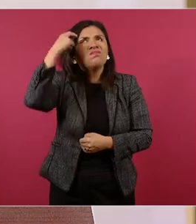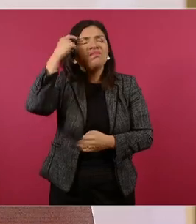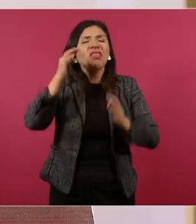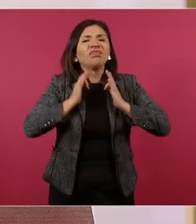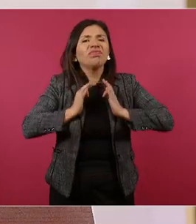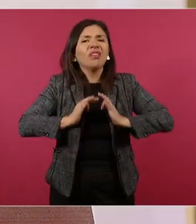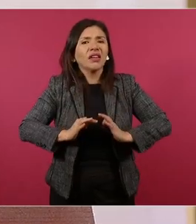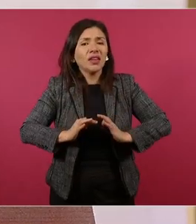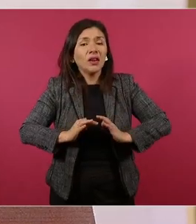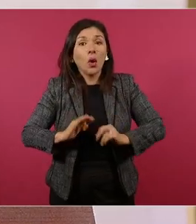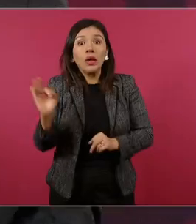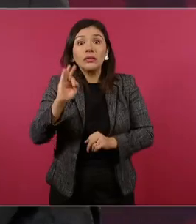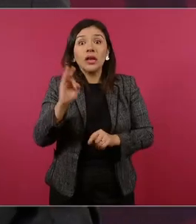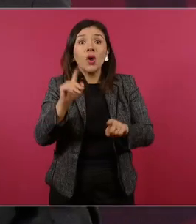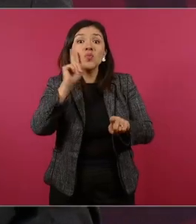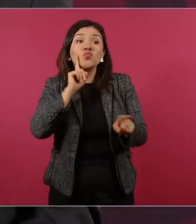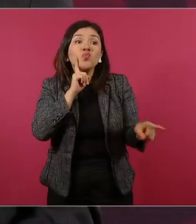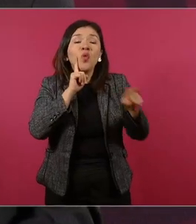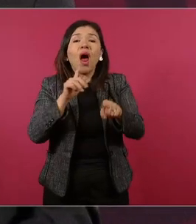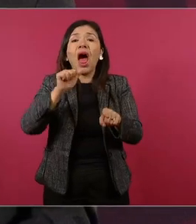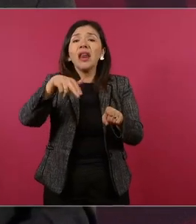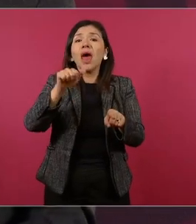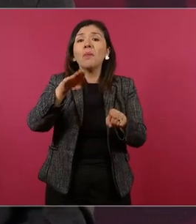si la señora Anabel